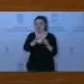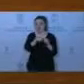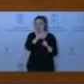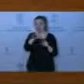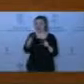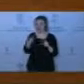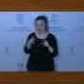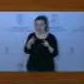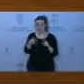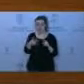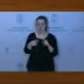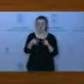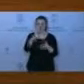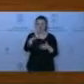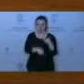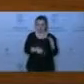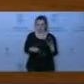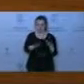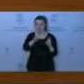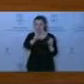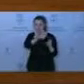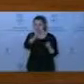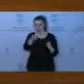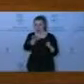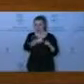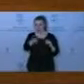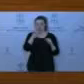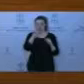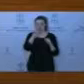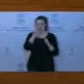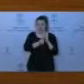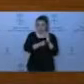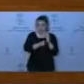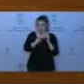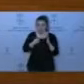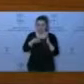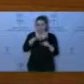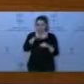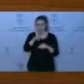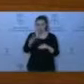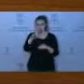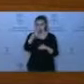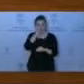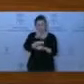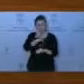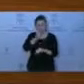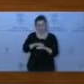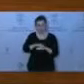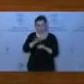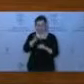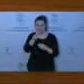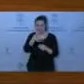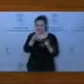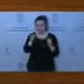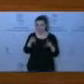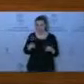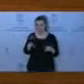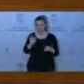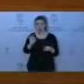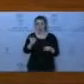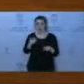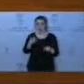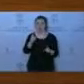de unos límites, pero la cuestión es otra muy distinta. O cumplimos los criterios establecidos por la Unión Europea, sin ninguna excepción, o la imposición de